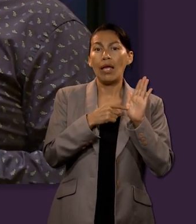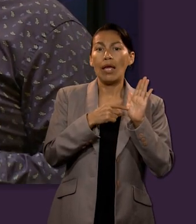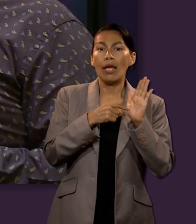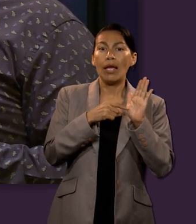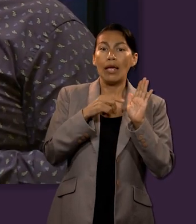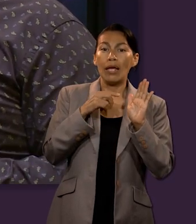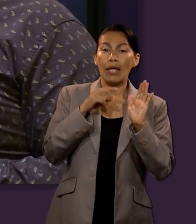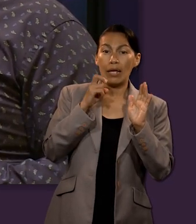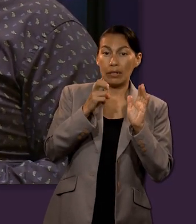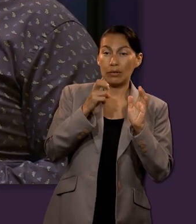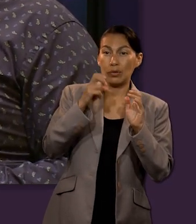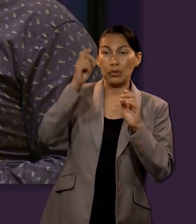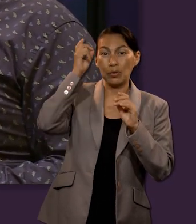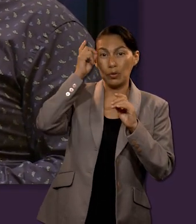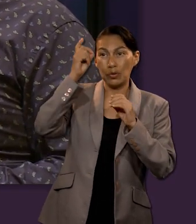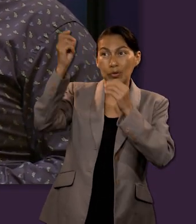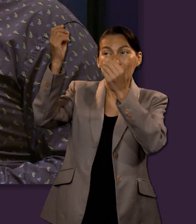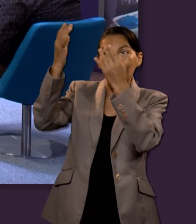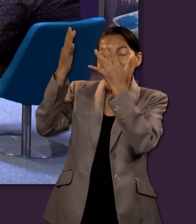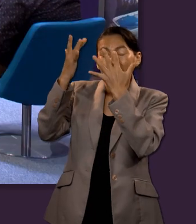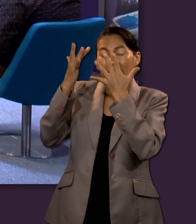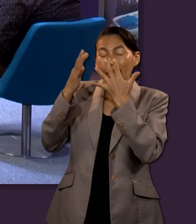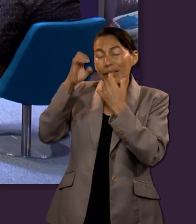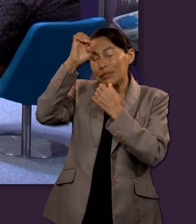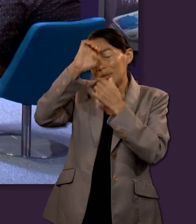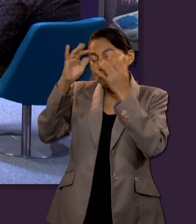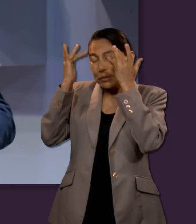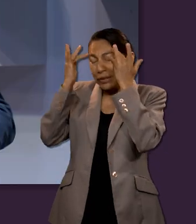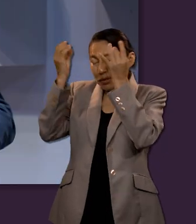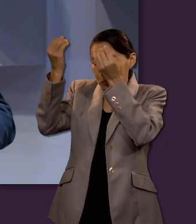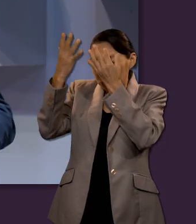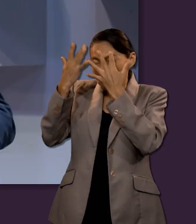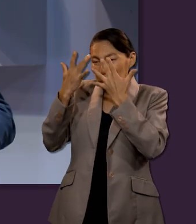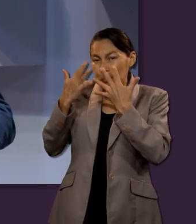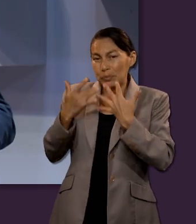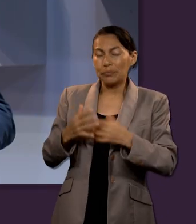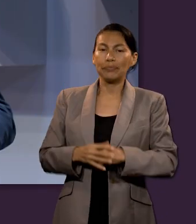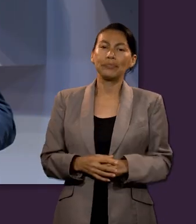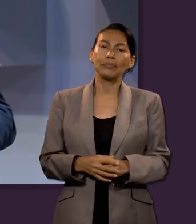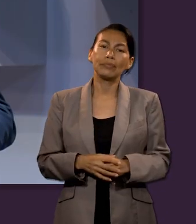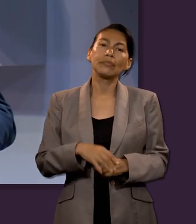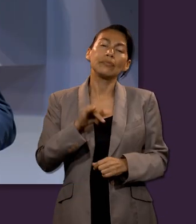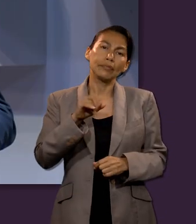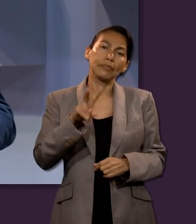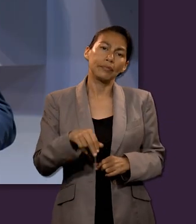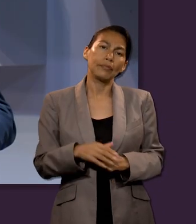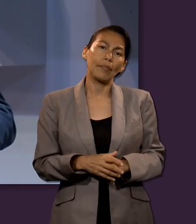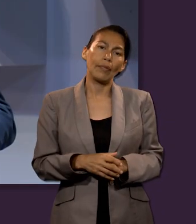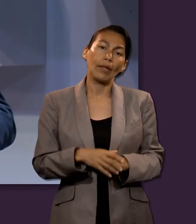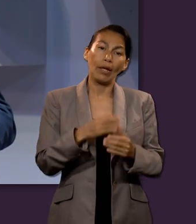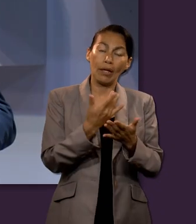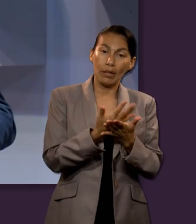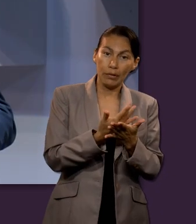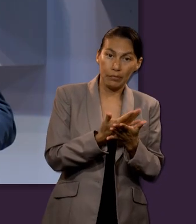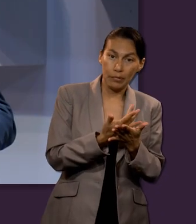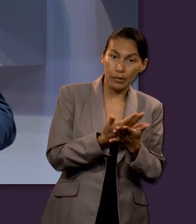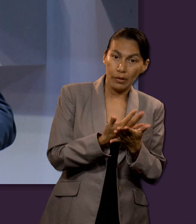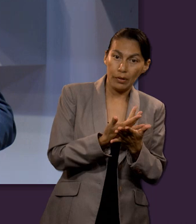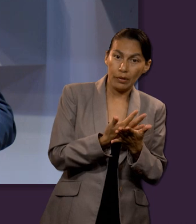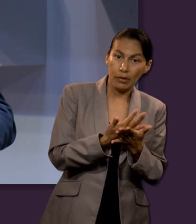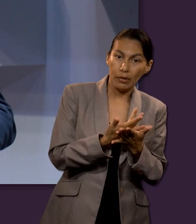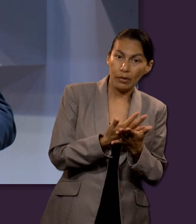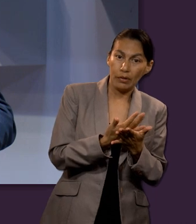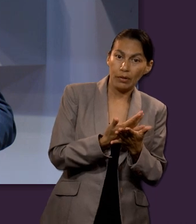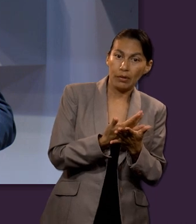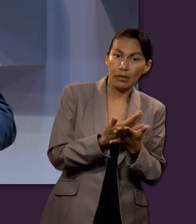fruto que viene del espíritu y es correcto y es que es difícil y como mencionaba subir esperar te